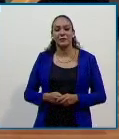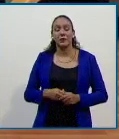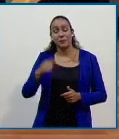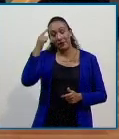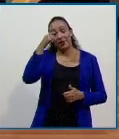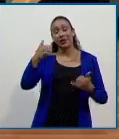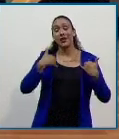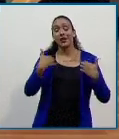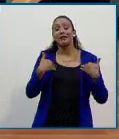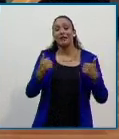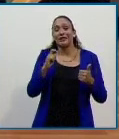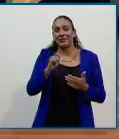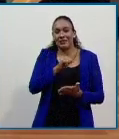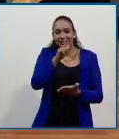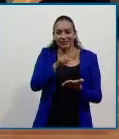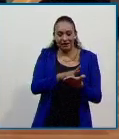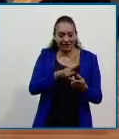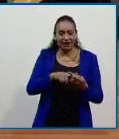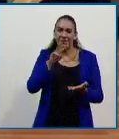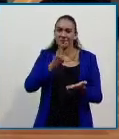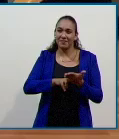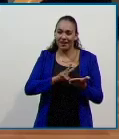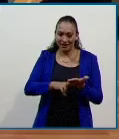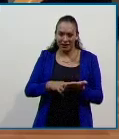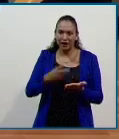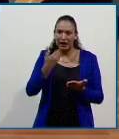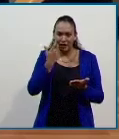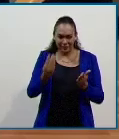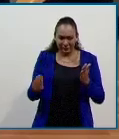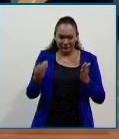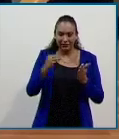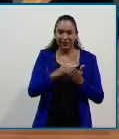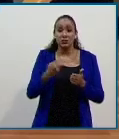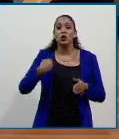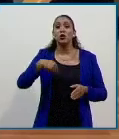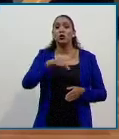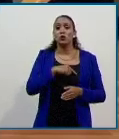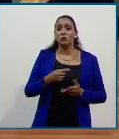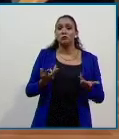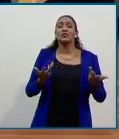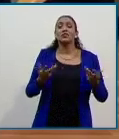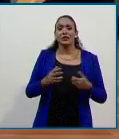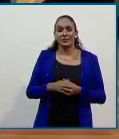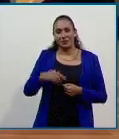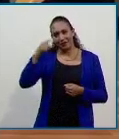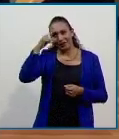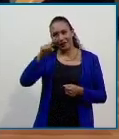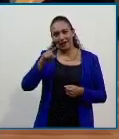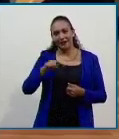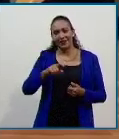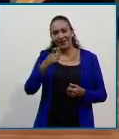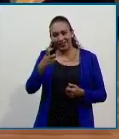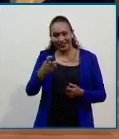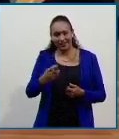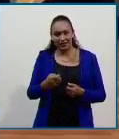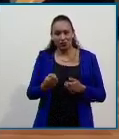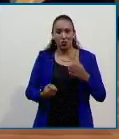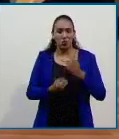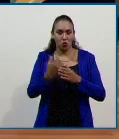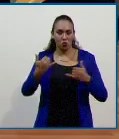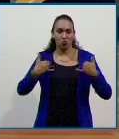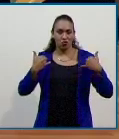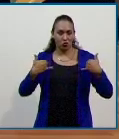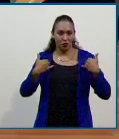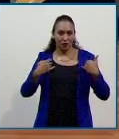valores de la democracia y de la justicia y qué podemos esperar de esa nueva generación que